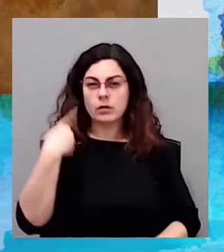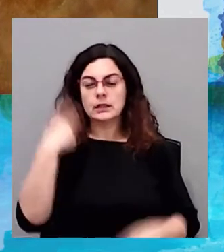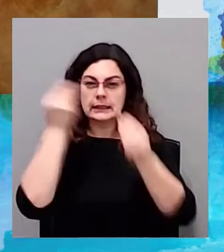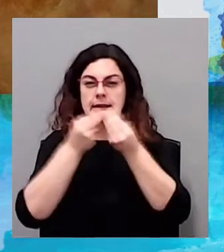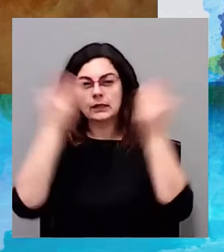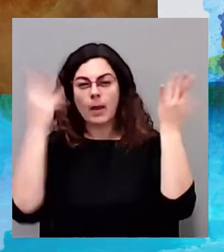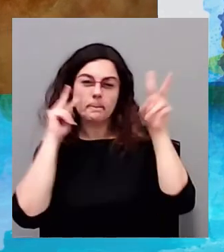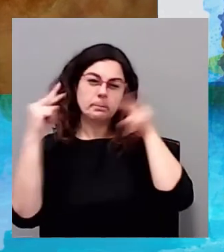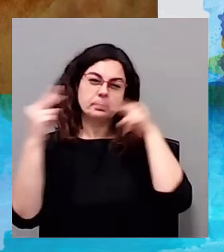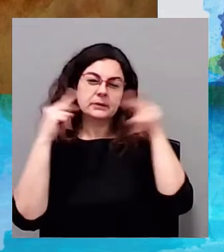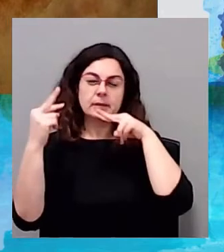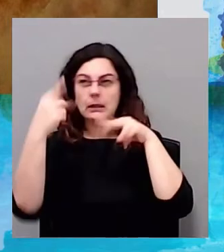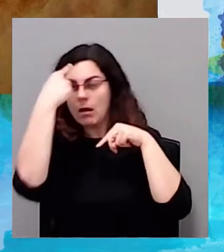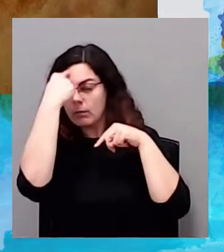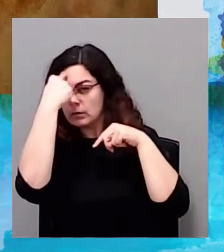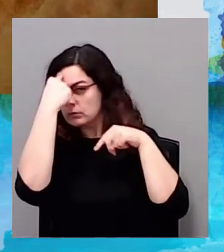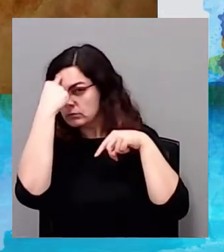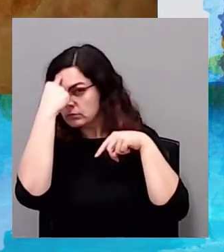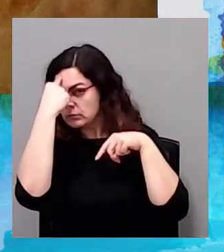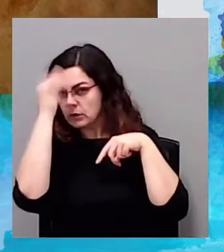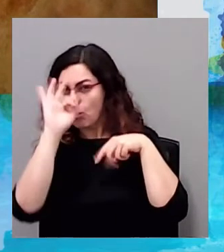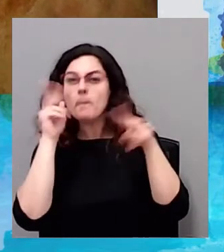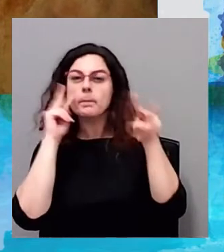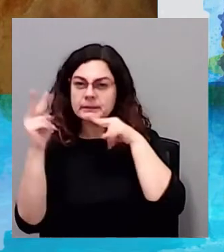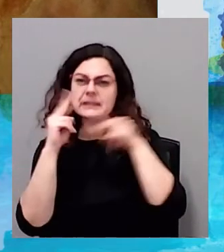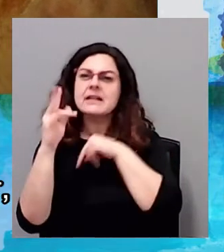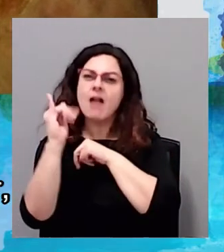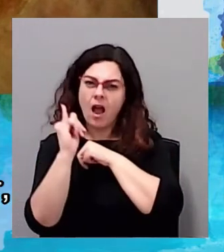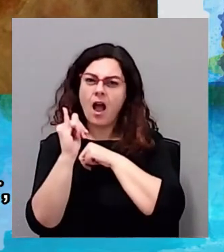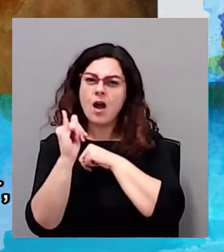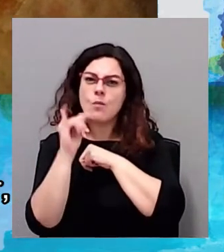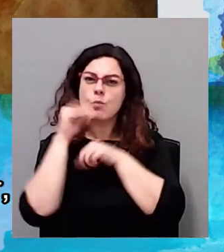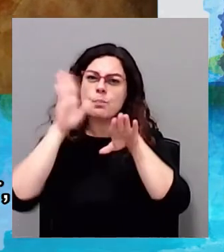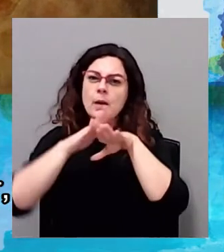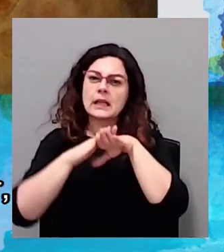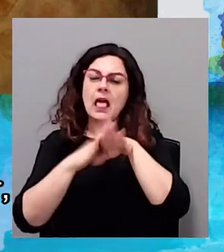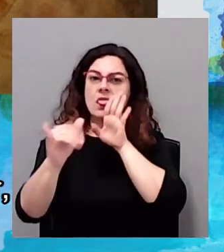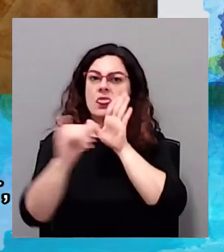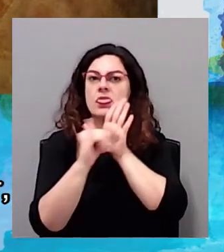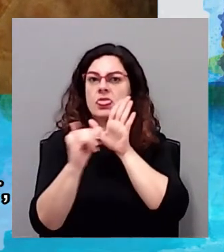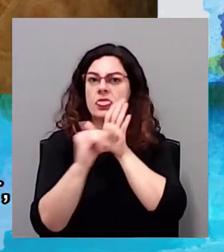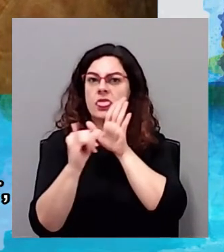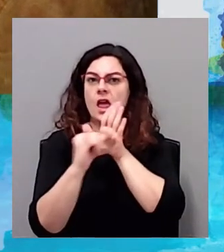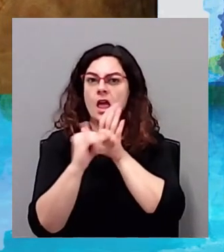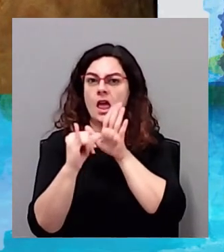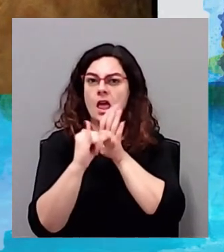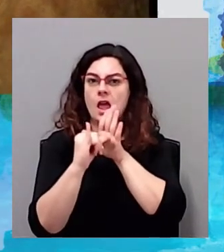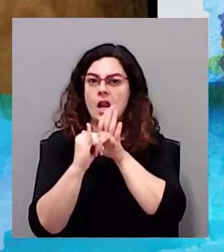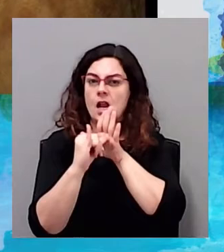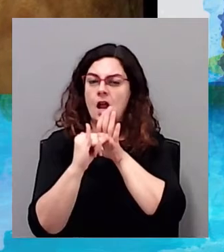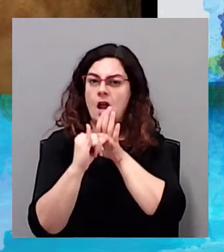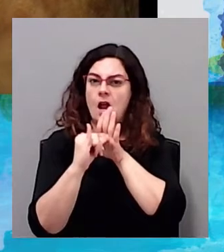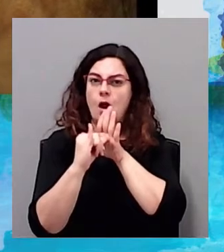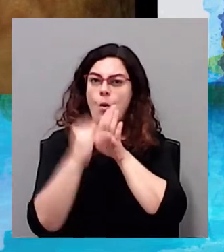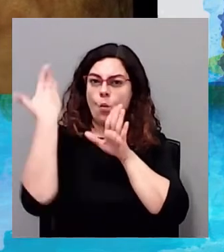perspectiva en la mente del artista, ya que muestra las patas en primer plano ligeramente más adelantadas hacia el espectador,